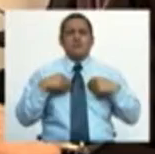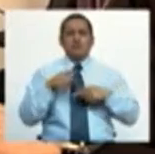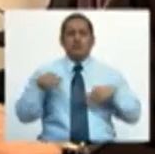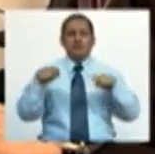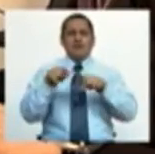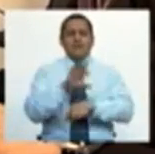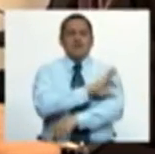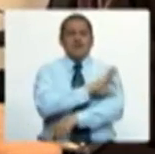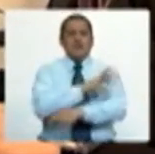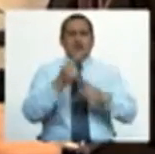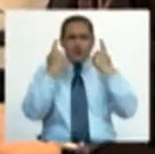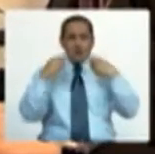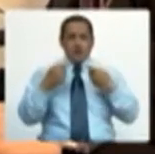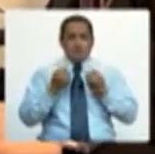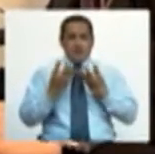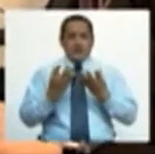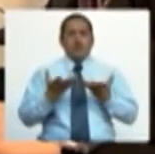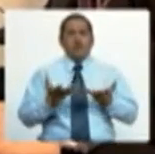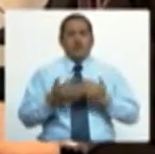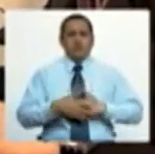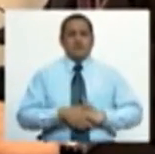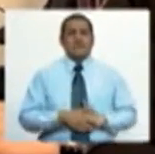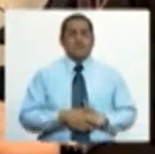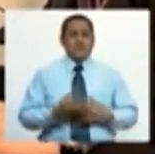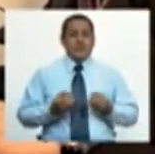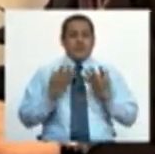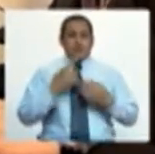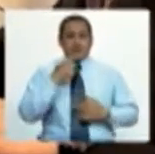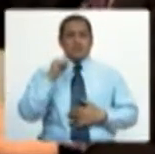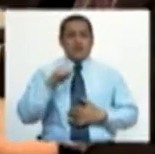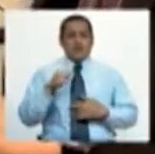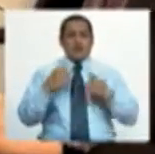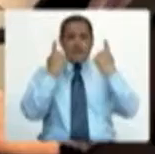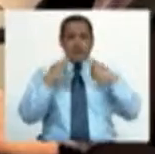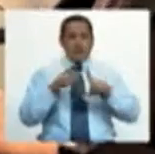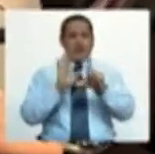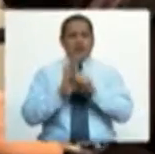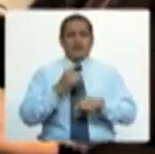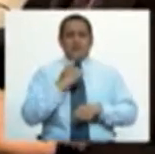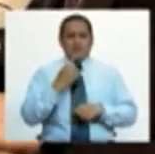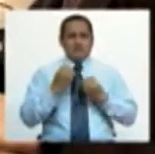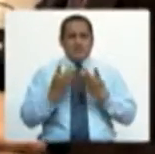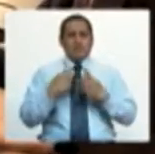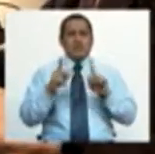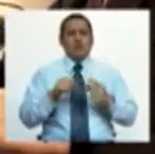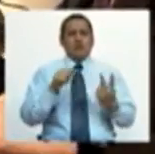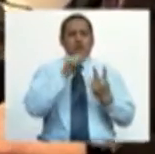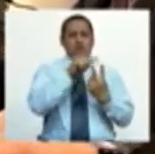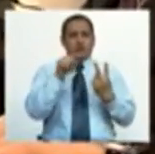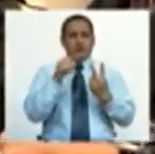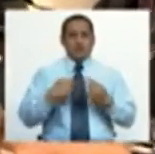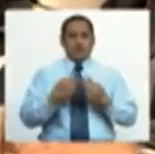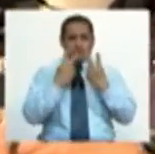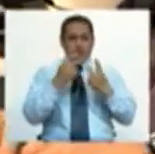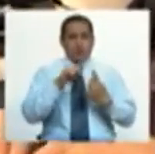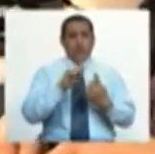ustedes? ¿Están de acuerdo? ¿Les parece bien? Bueno, sí, definitivamente la doctrina está muy bien, pero hay dos pasos que yo quisiera